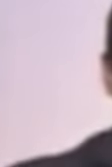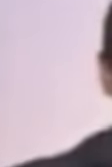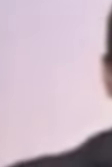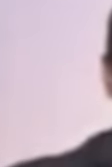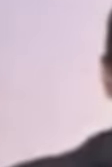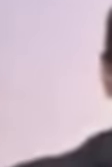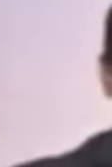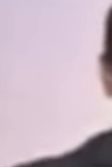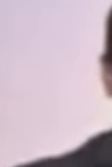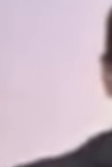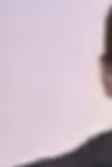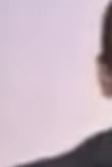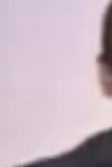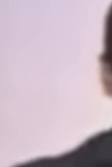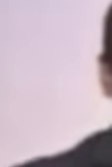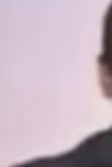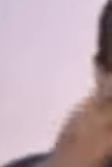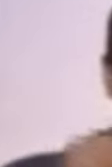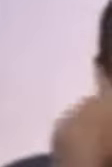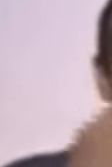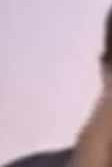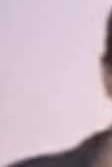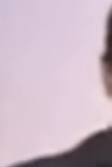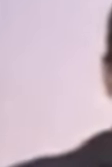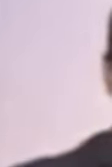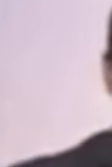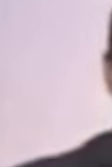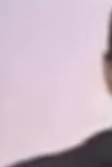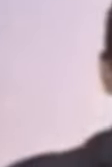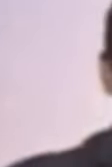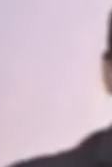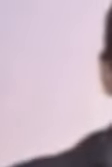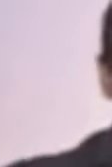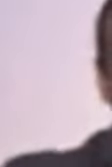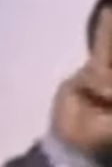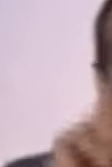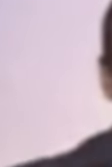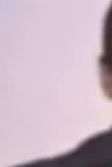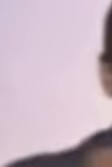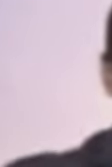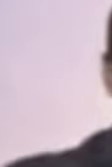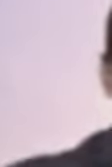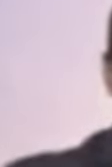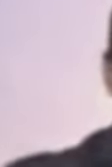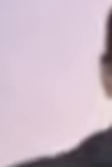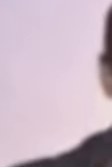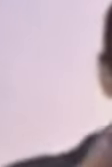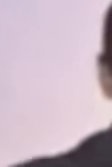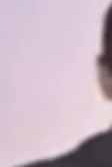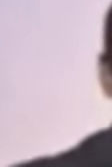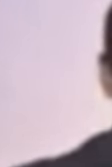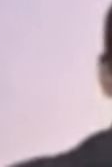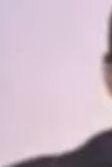originarios y también recojamos el enfoque de los colegios profesionales del Perú, donde trabajadores y sindicatos puedan sentarse a conversar